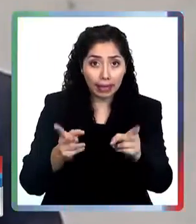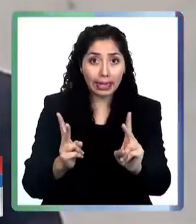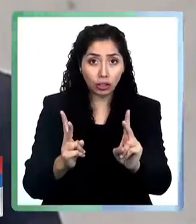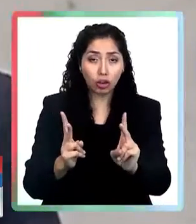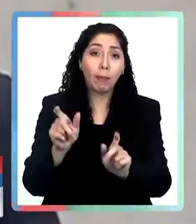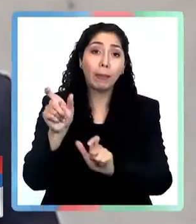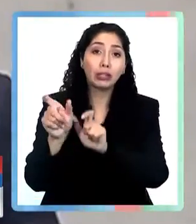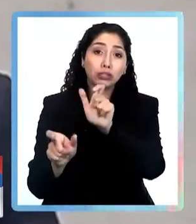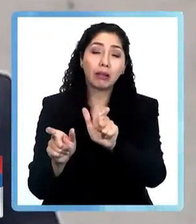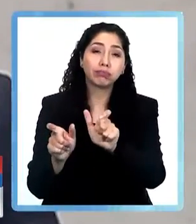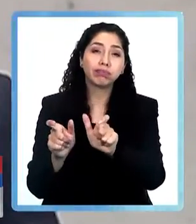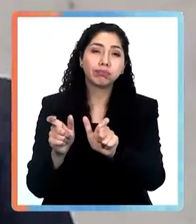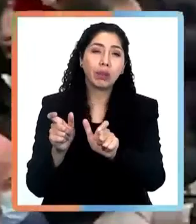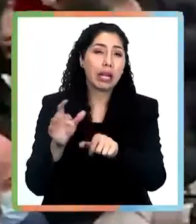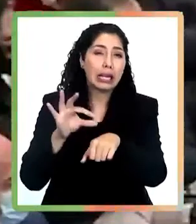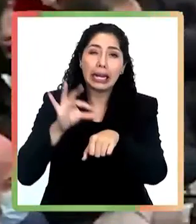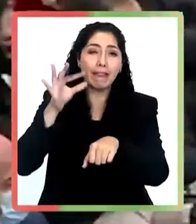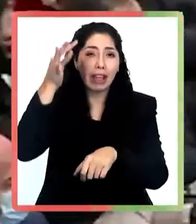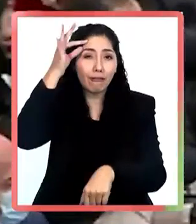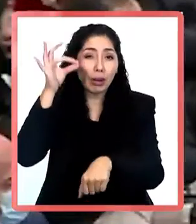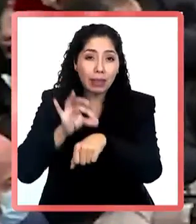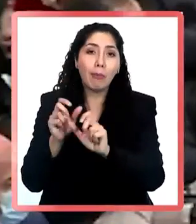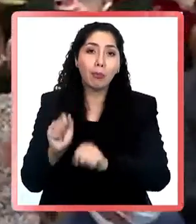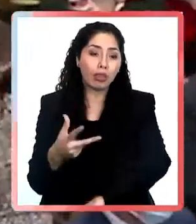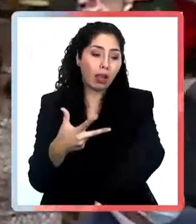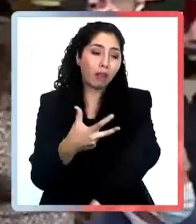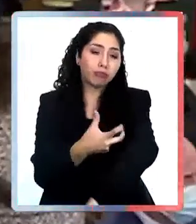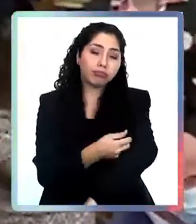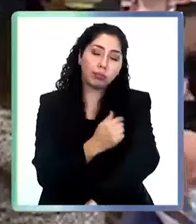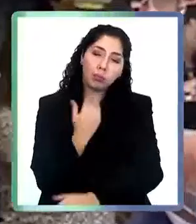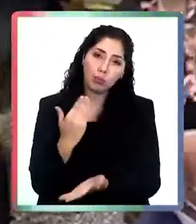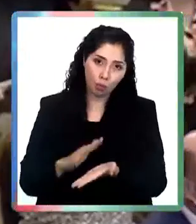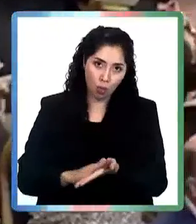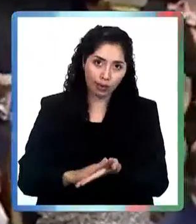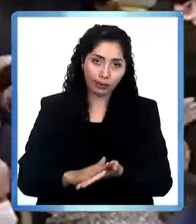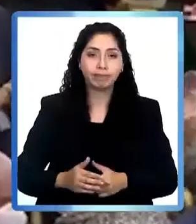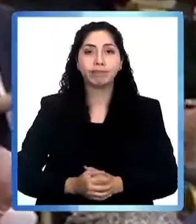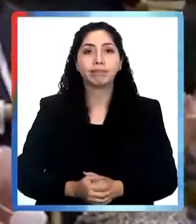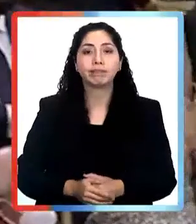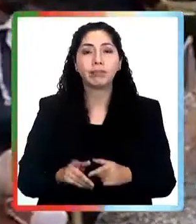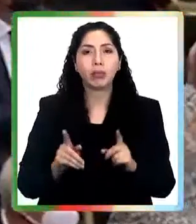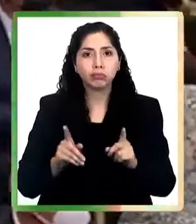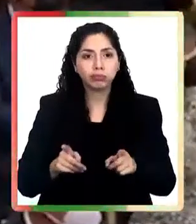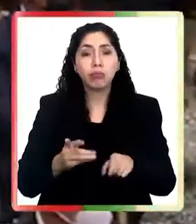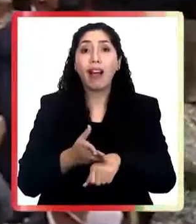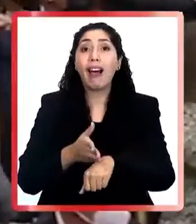a la eutanasia en chile' de todo sentimiento expresión